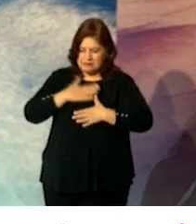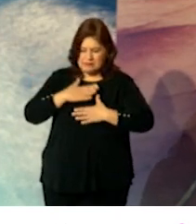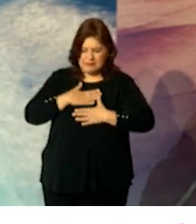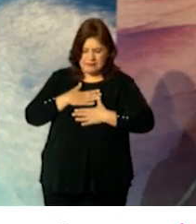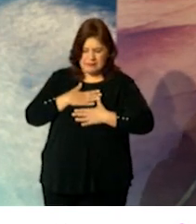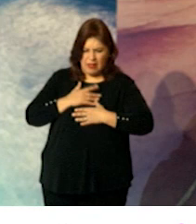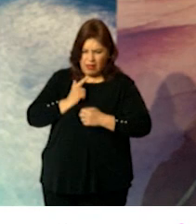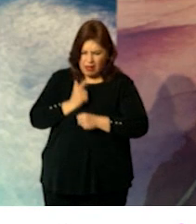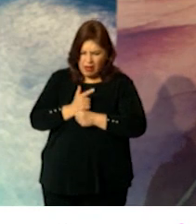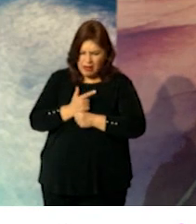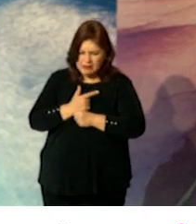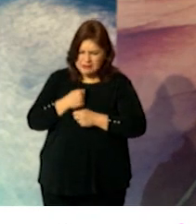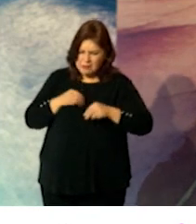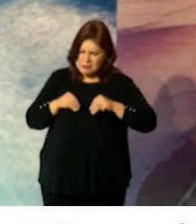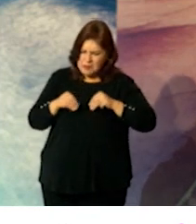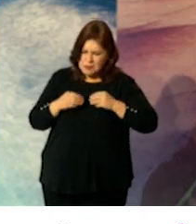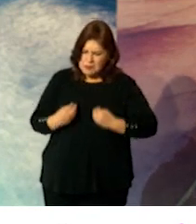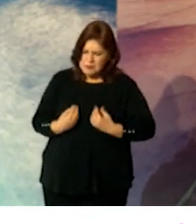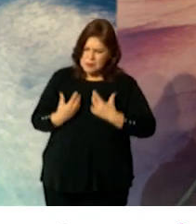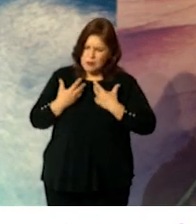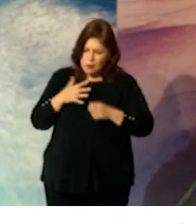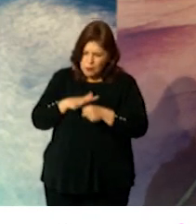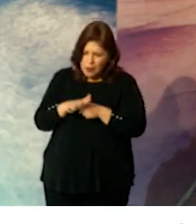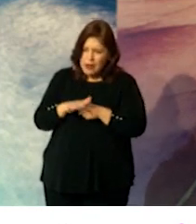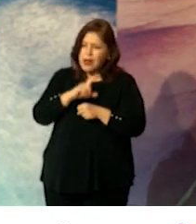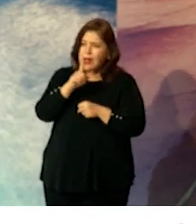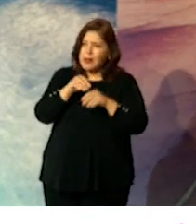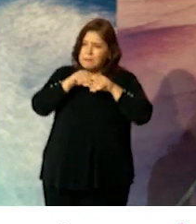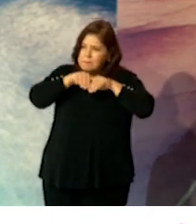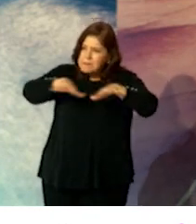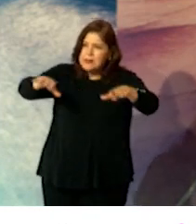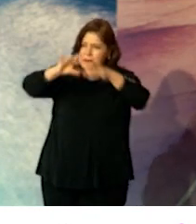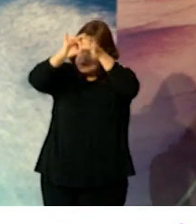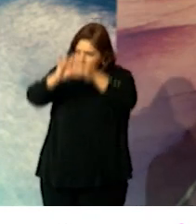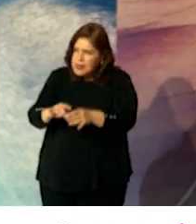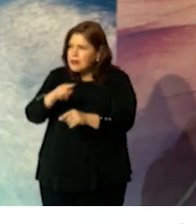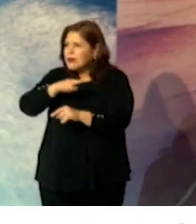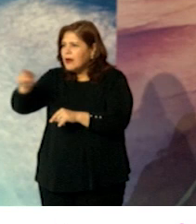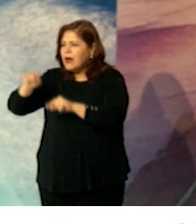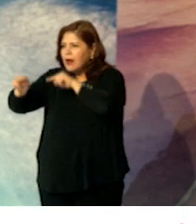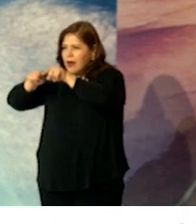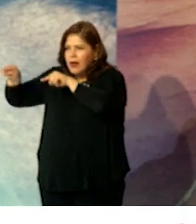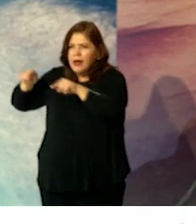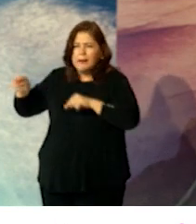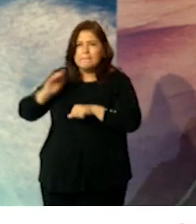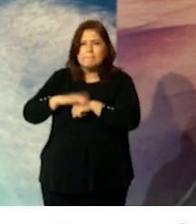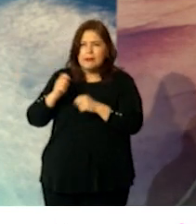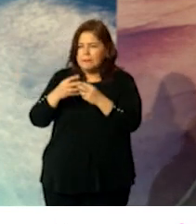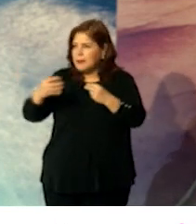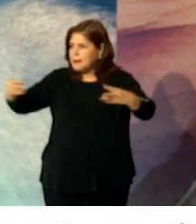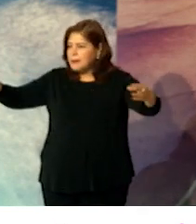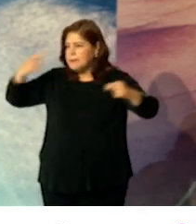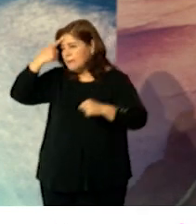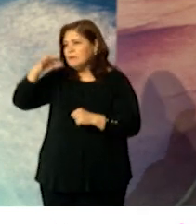motiva y a partir de esa causa, transversalícelo para que puedan llegar a más personas y que realmente puedan crearse esos cambios estructurales